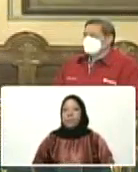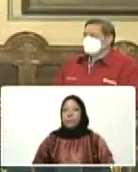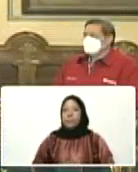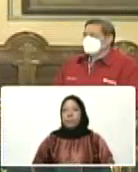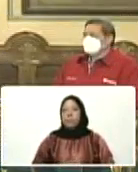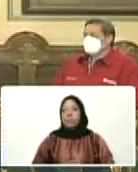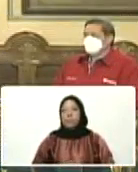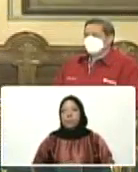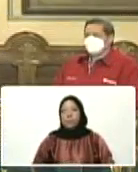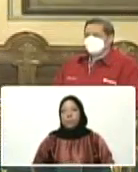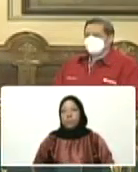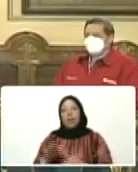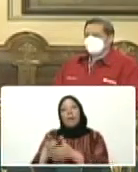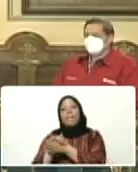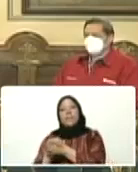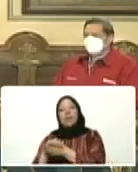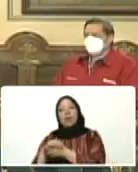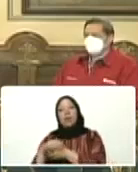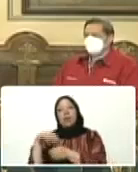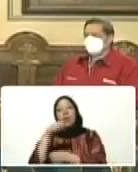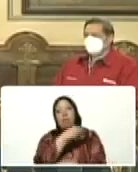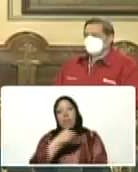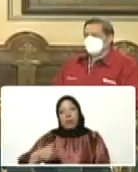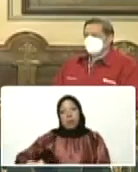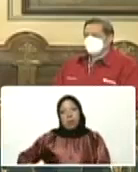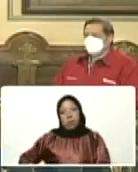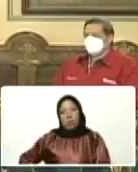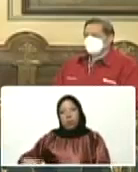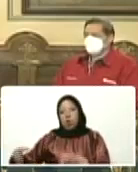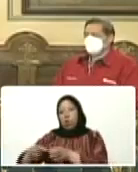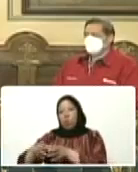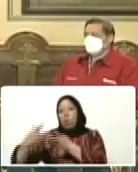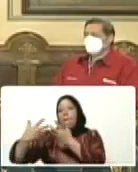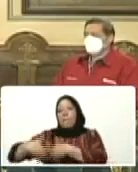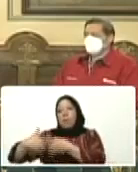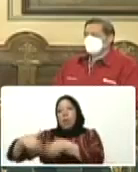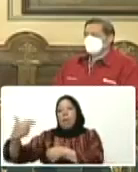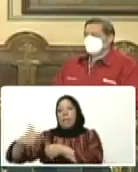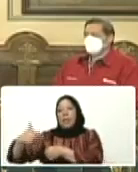Asdrúbal Chávez, presidente de PDVSA,